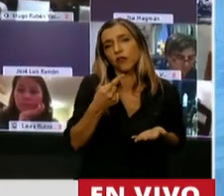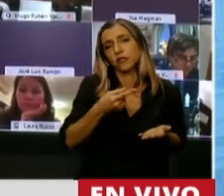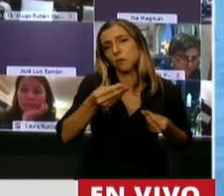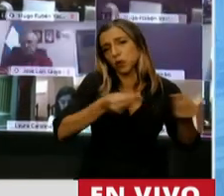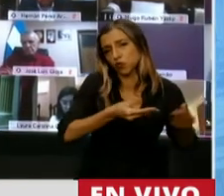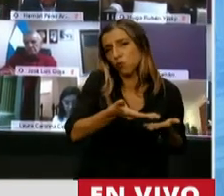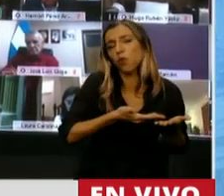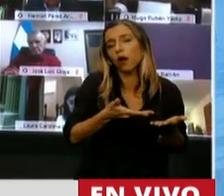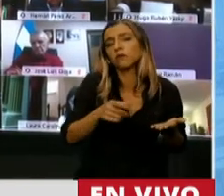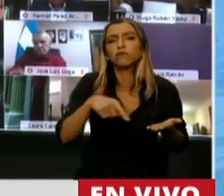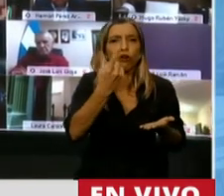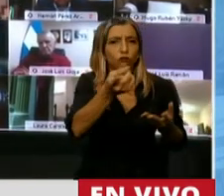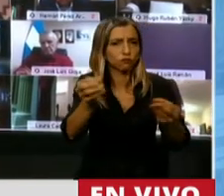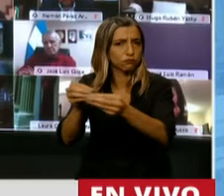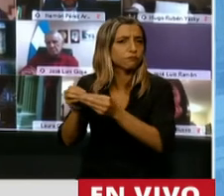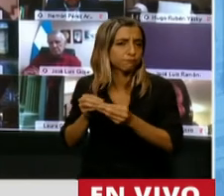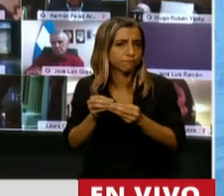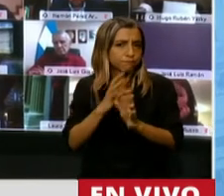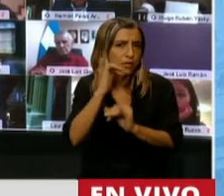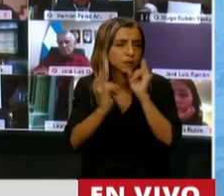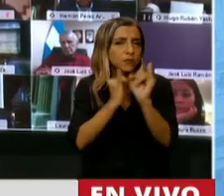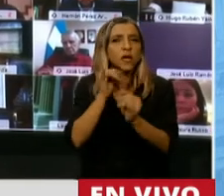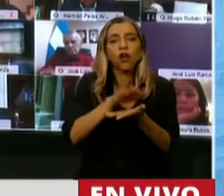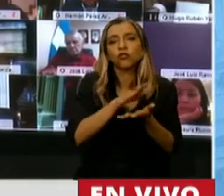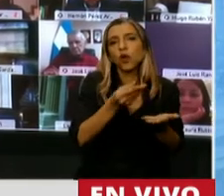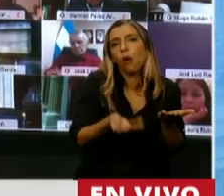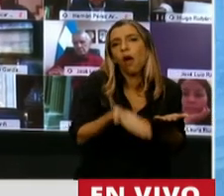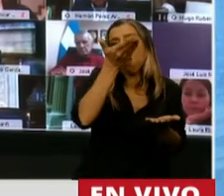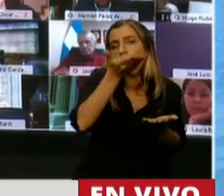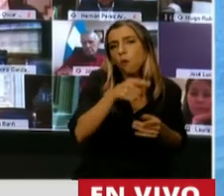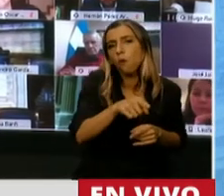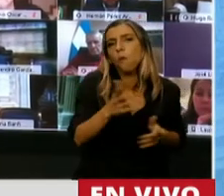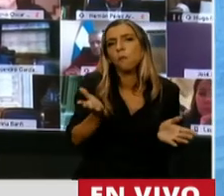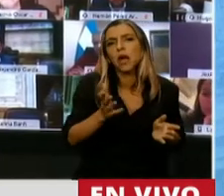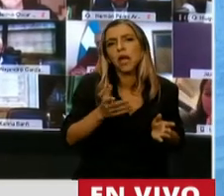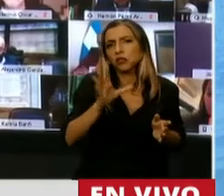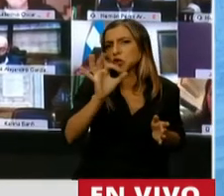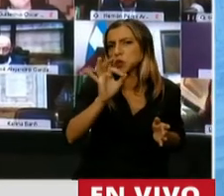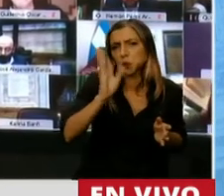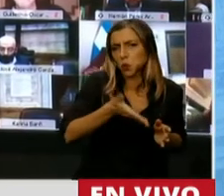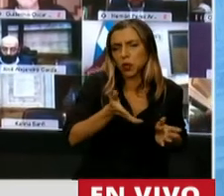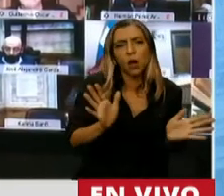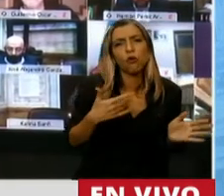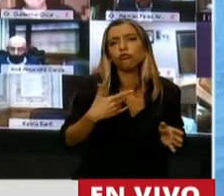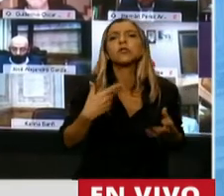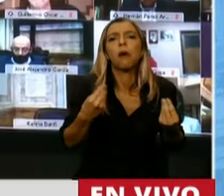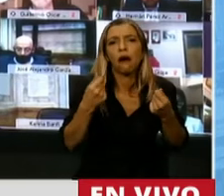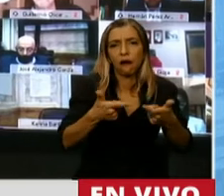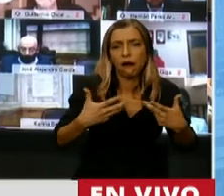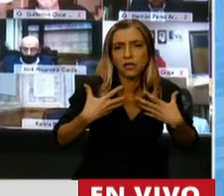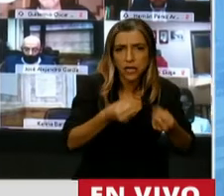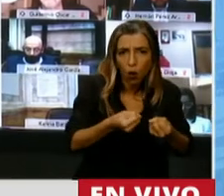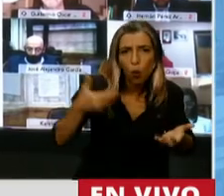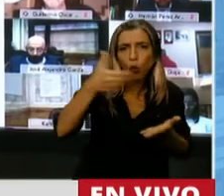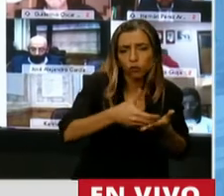mis compañeros sobre lo que es el incremento de casi un 50 por ciento en lo que es salud pública